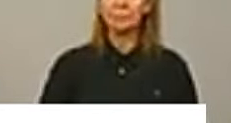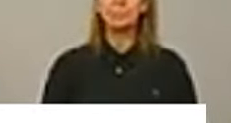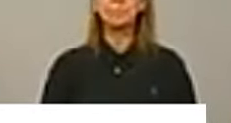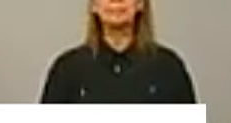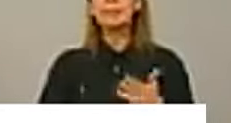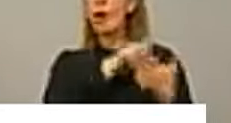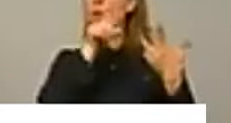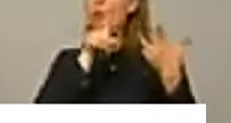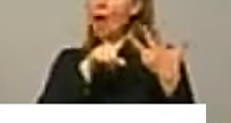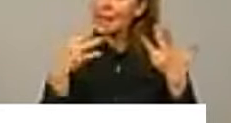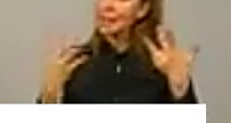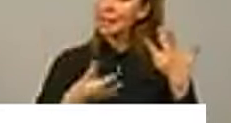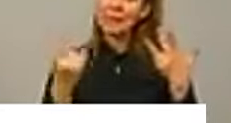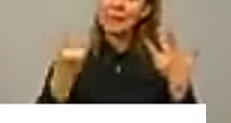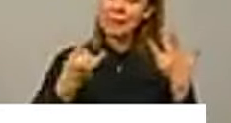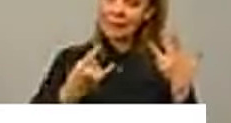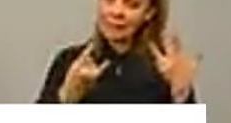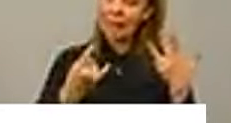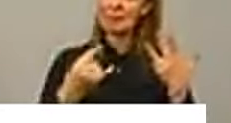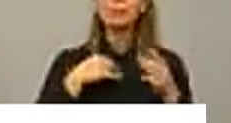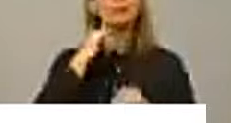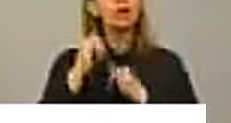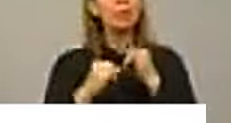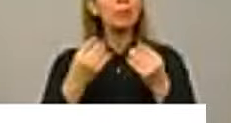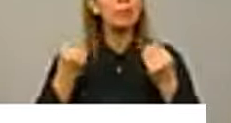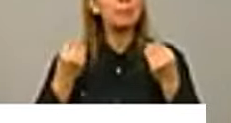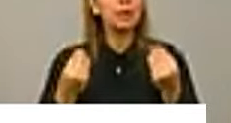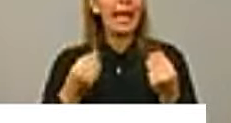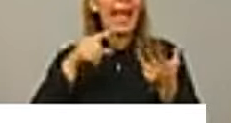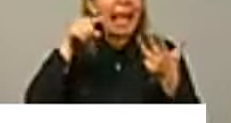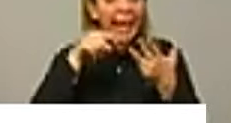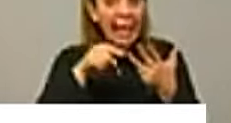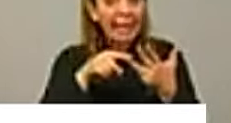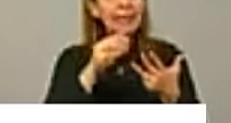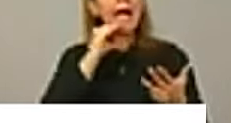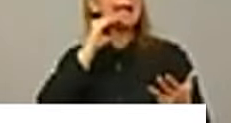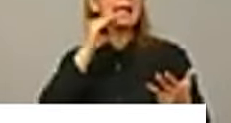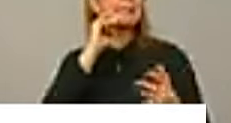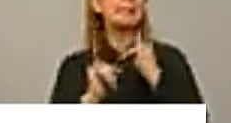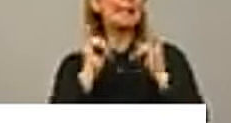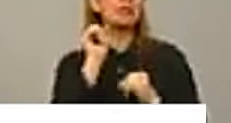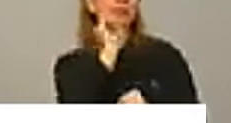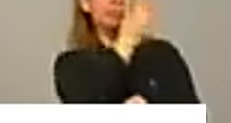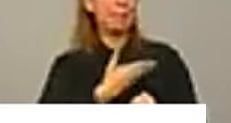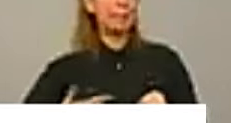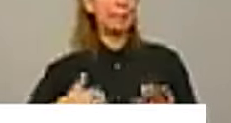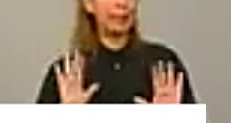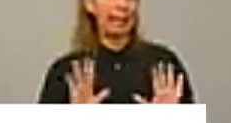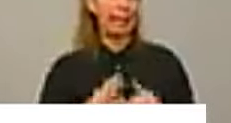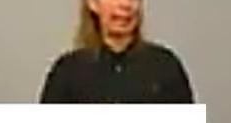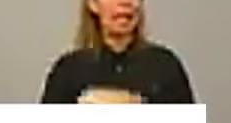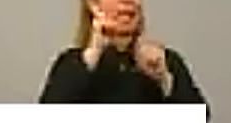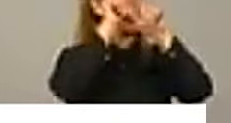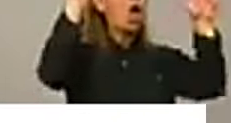Y cuarto, y lo digo porque esta fue la explicación técnica que dio el presidente, una ideología que me